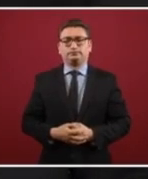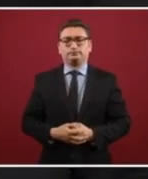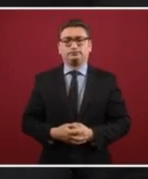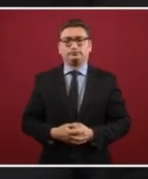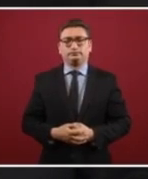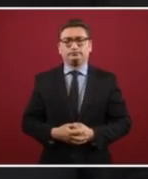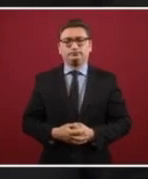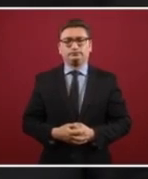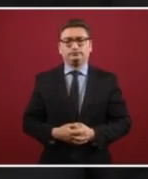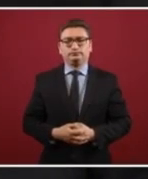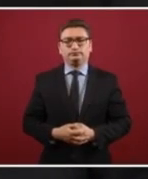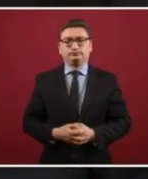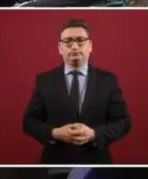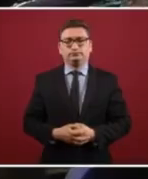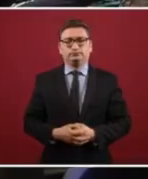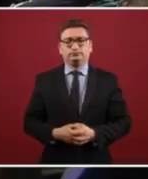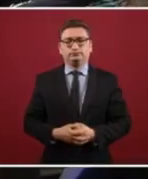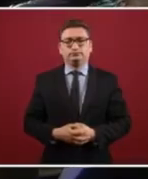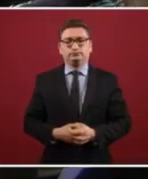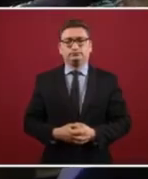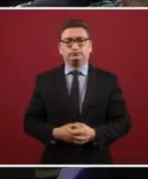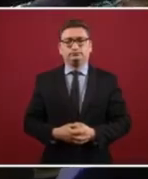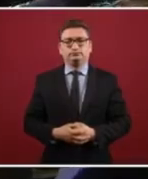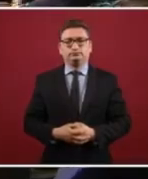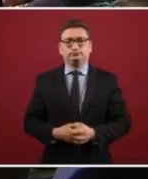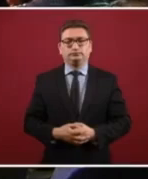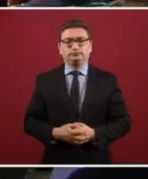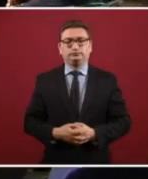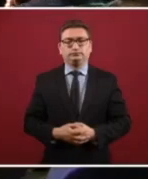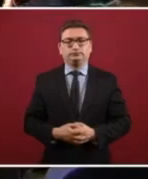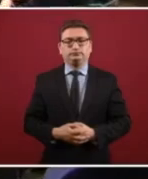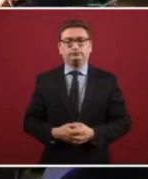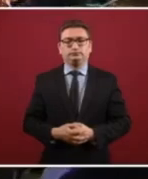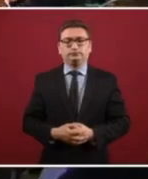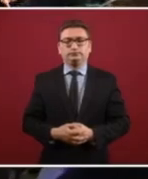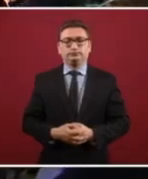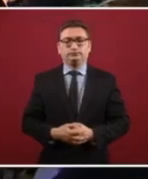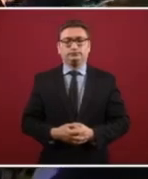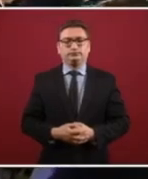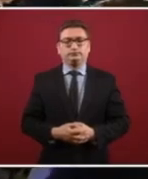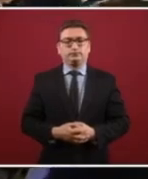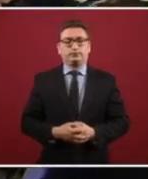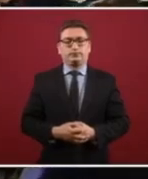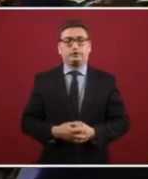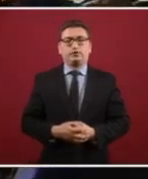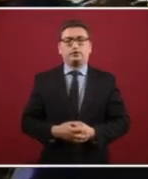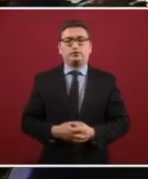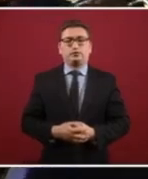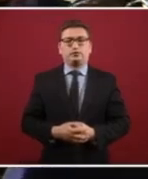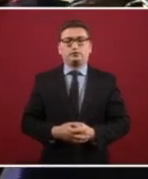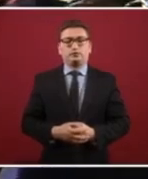línea por qué como era antes